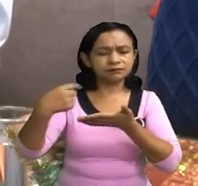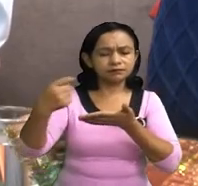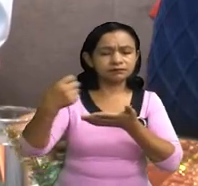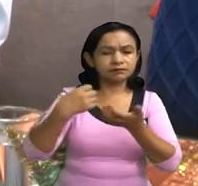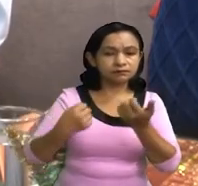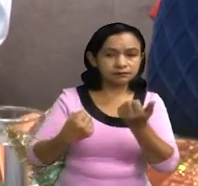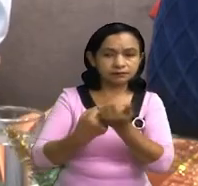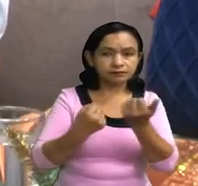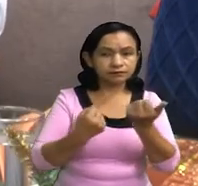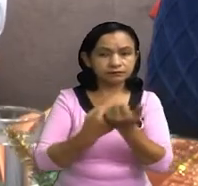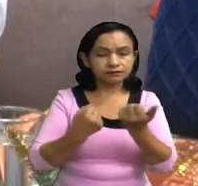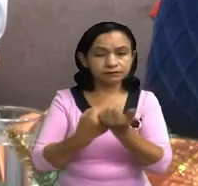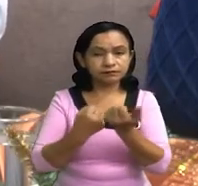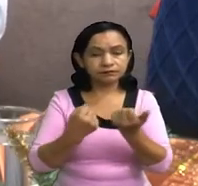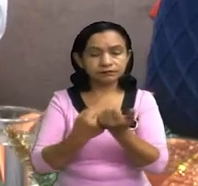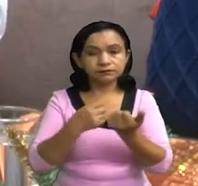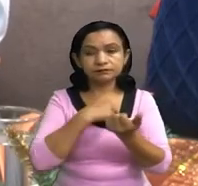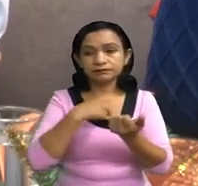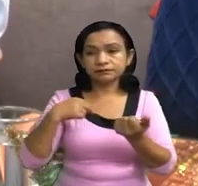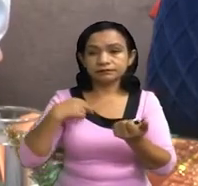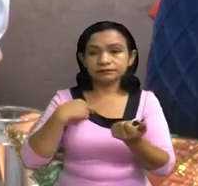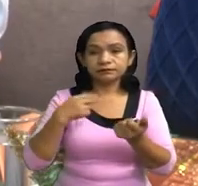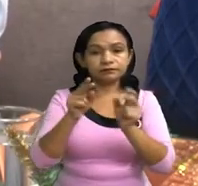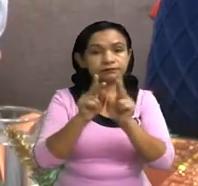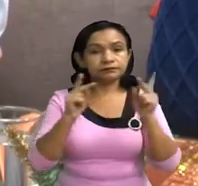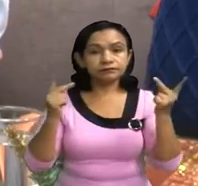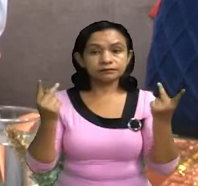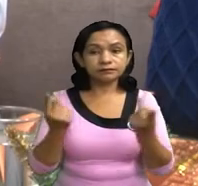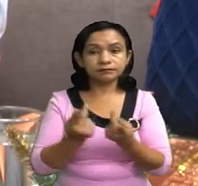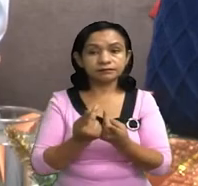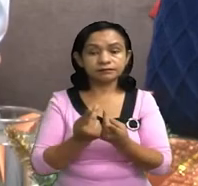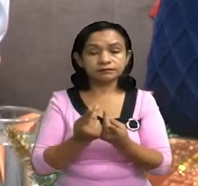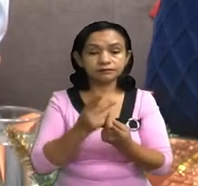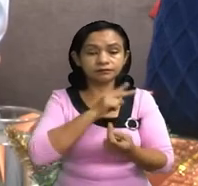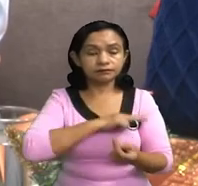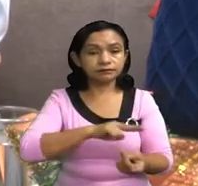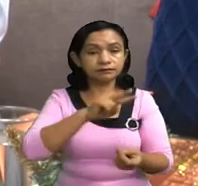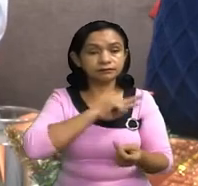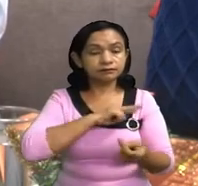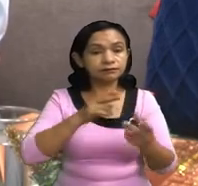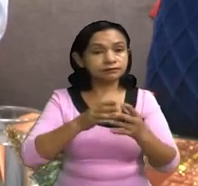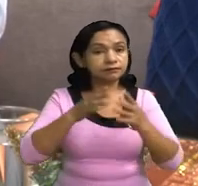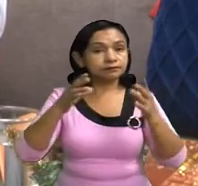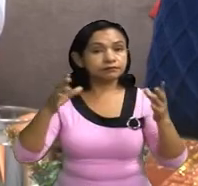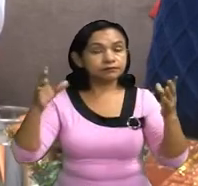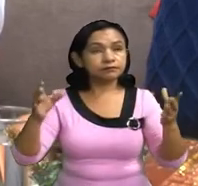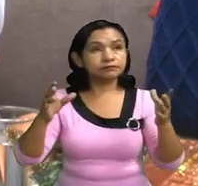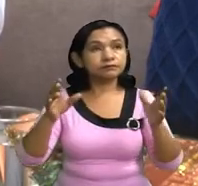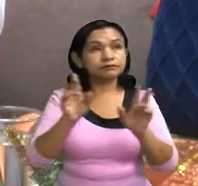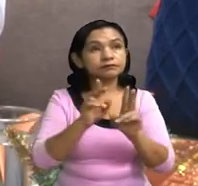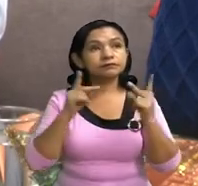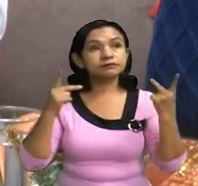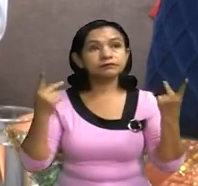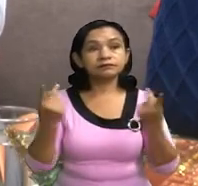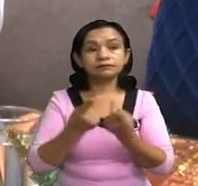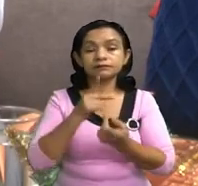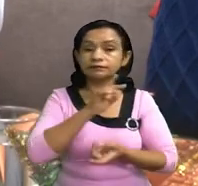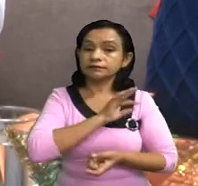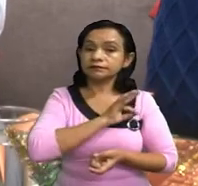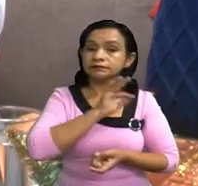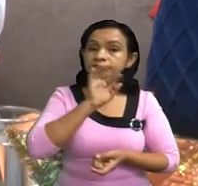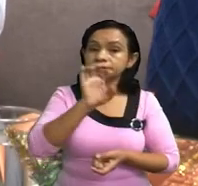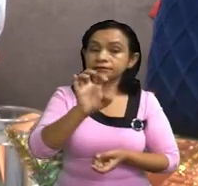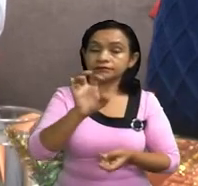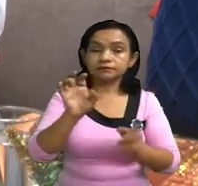solidaridad con el accionar, porque el pueblo ya creció en valores, El pueblo ya creció en fe. El